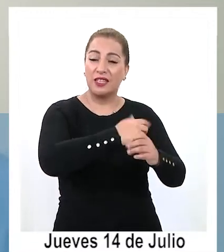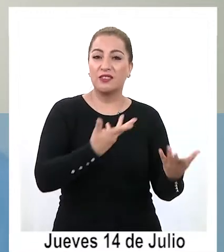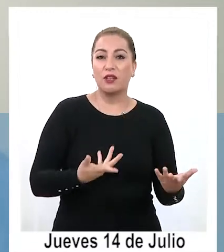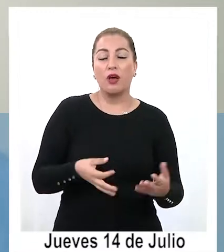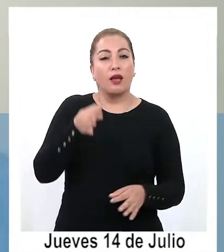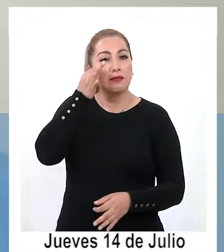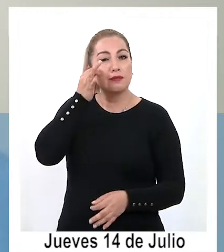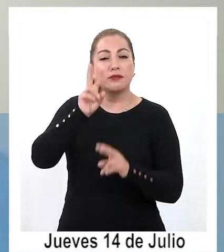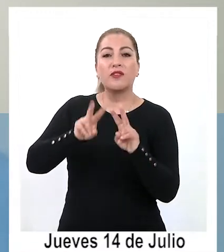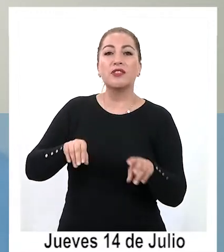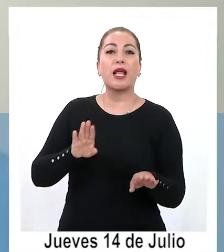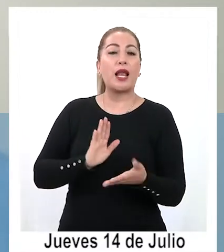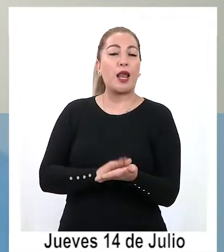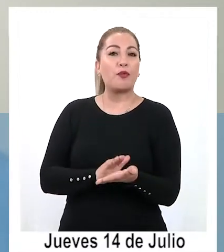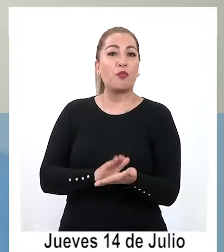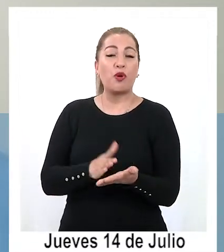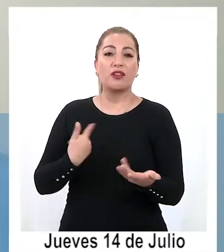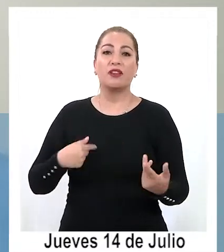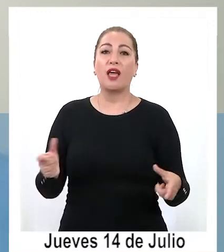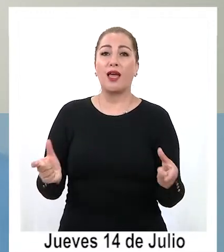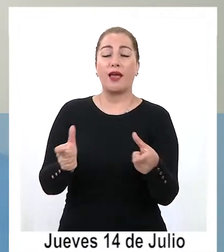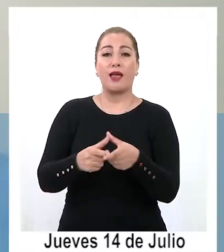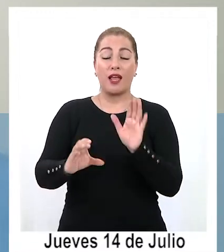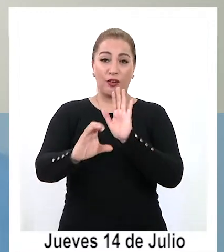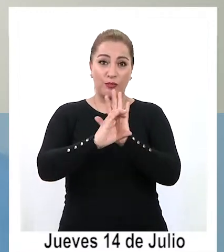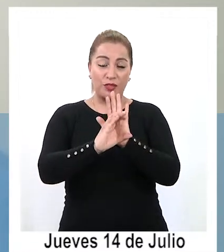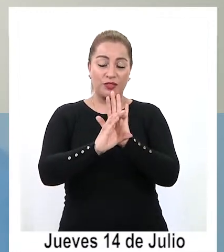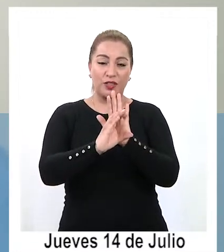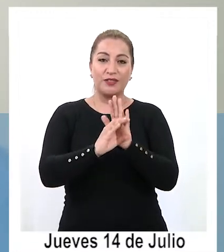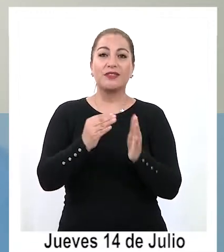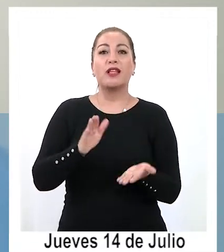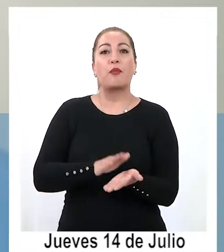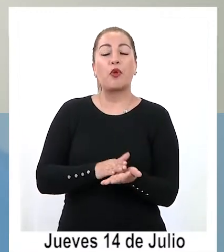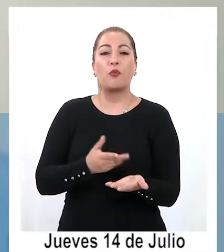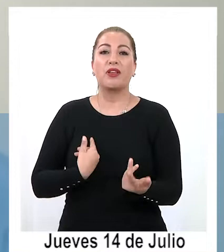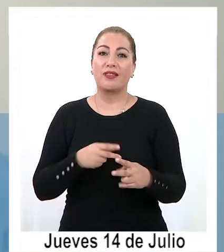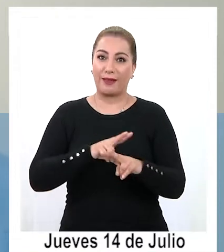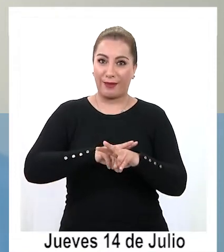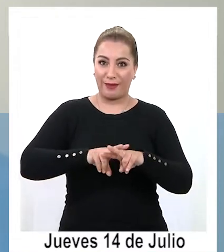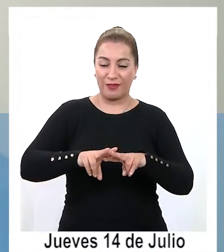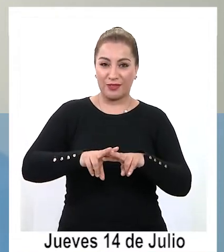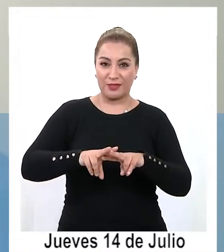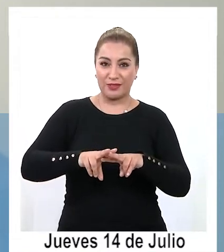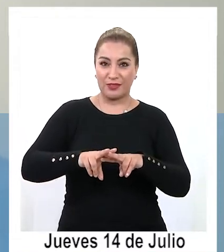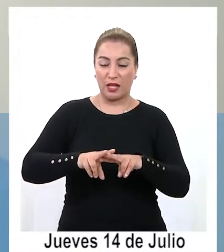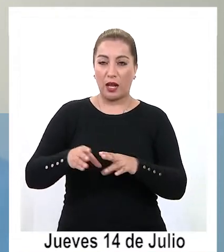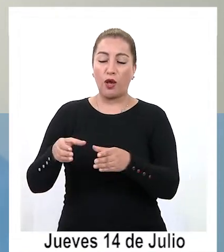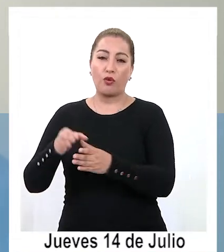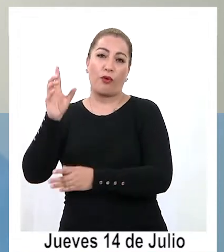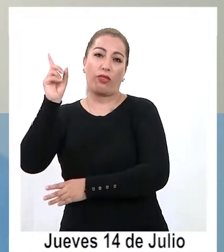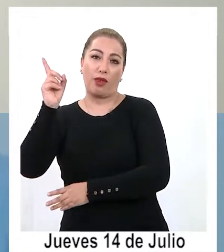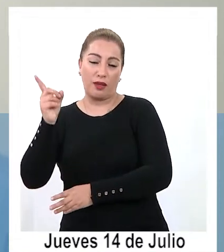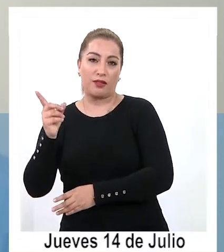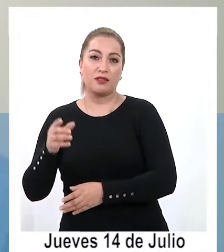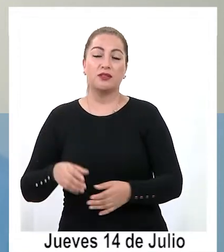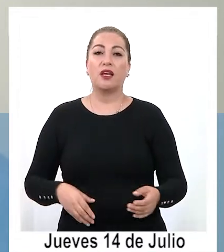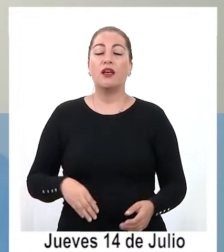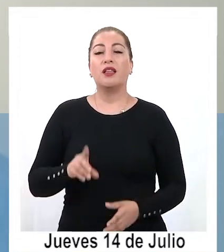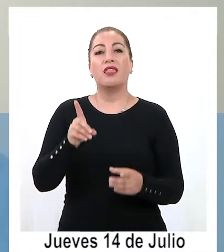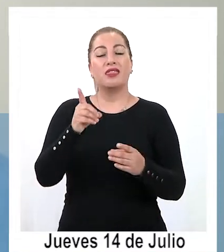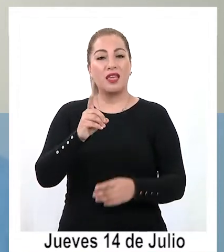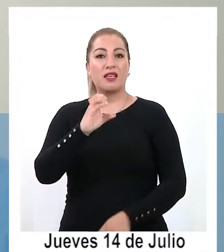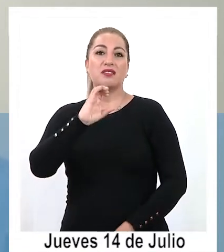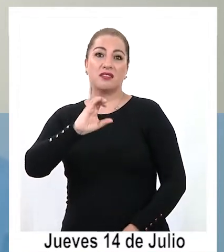que realiza de la propuesta emanada por la Convención y también de la propuesta que realiza la derecha, también la democracia cristiana,